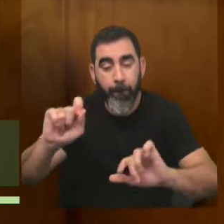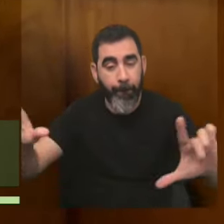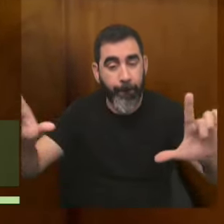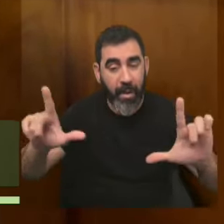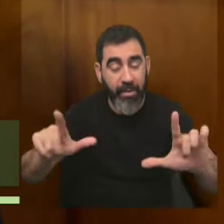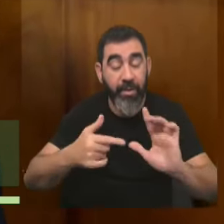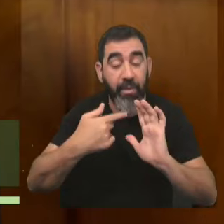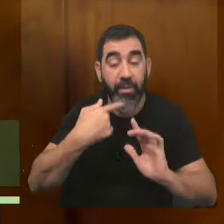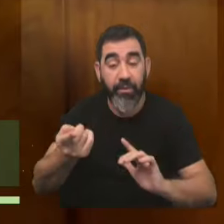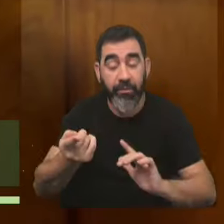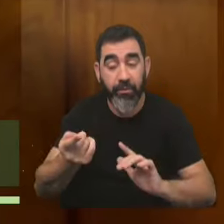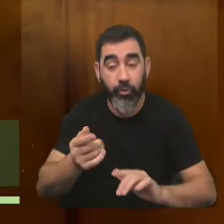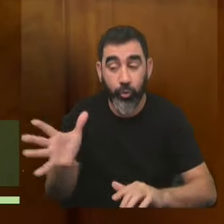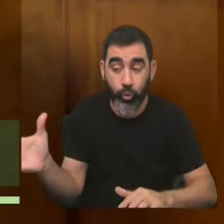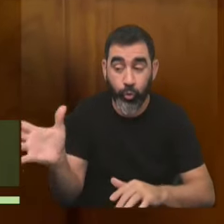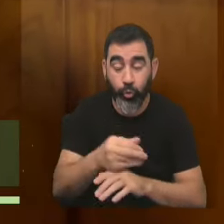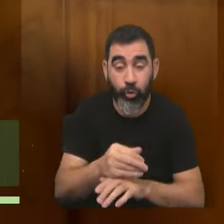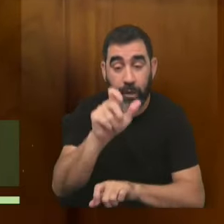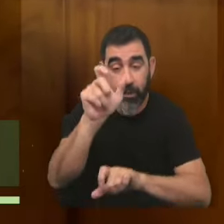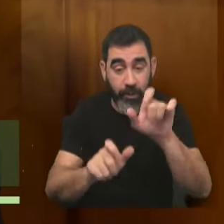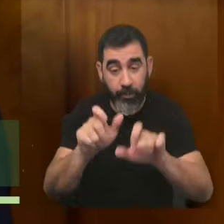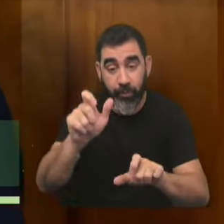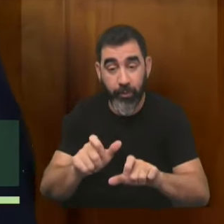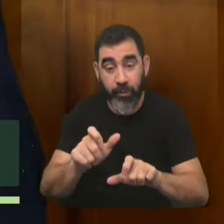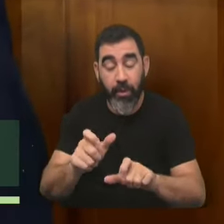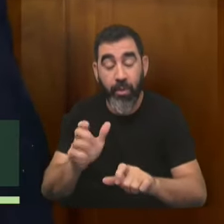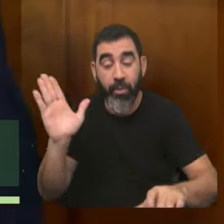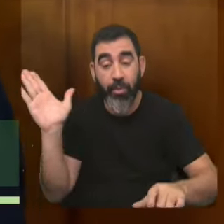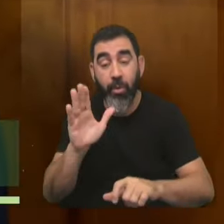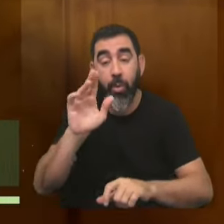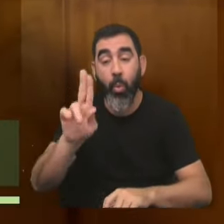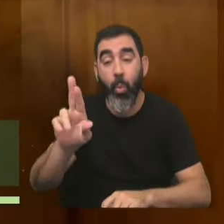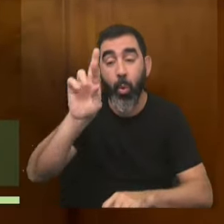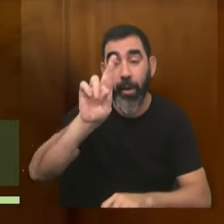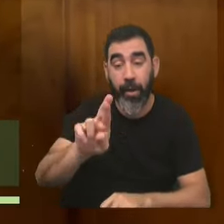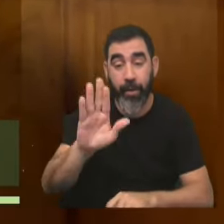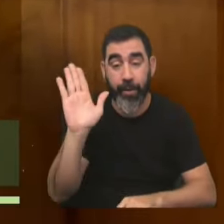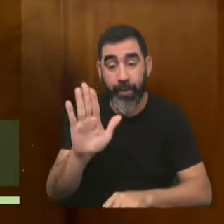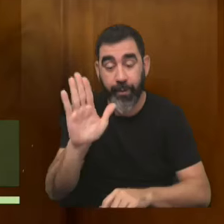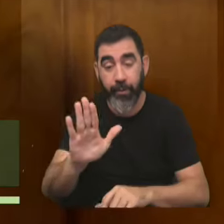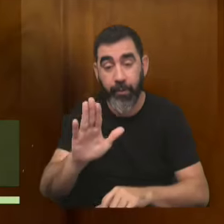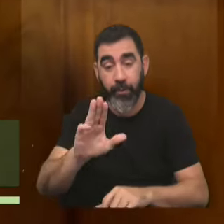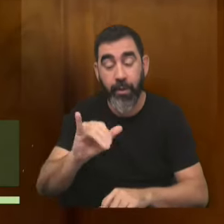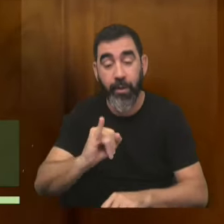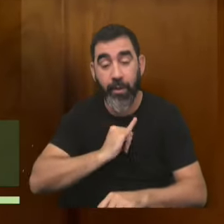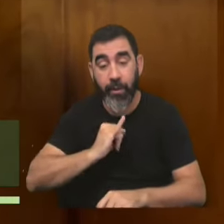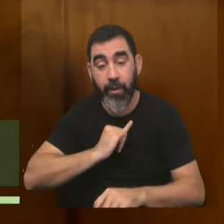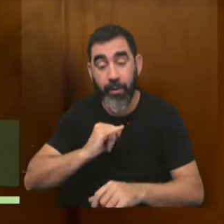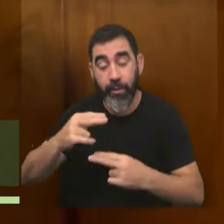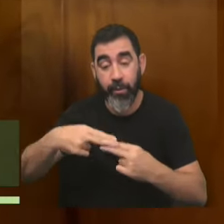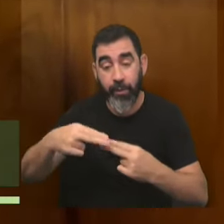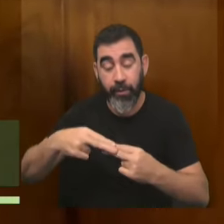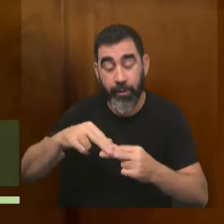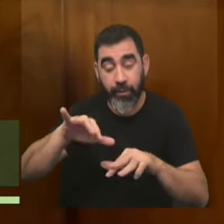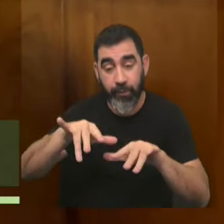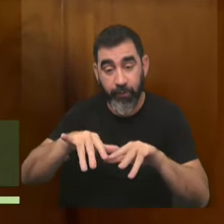es que todo aquellas personas que tengan créditos en Ur se hagan la identificación digital